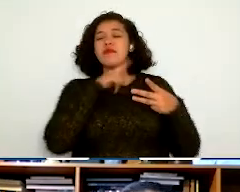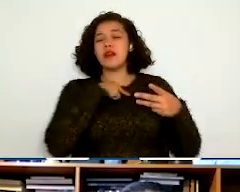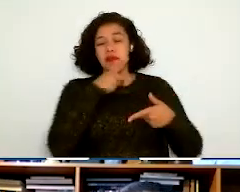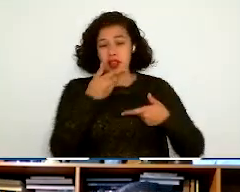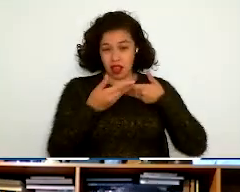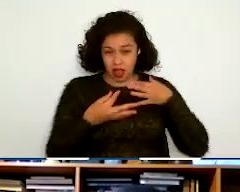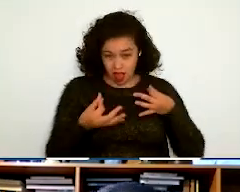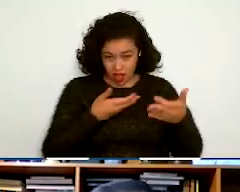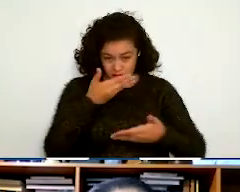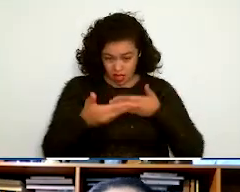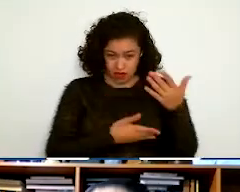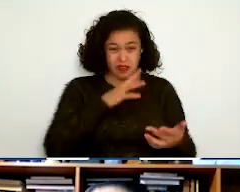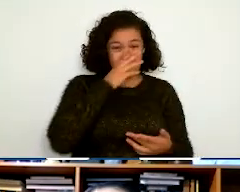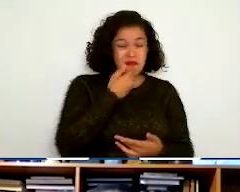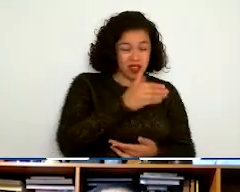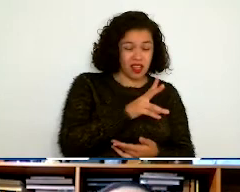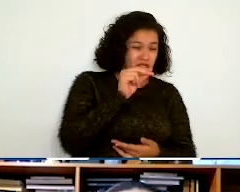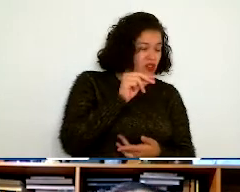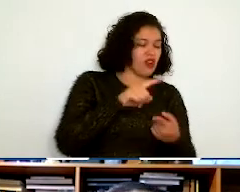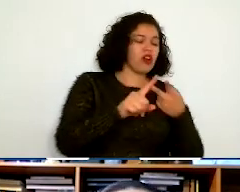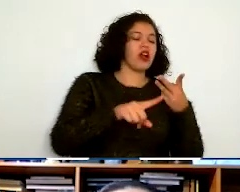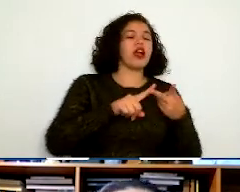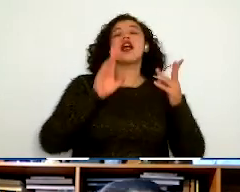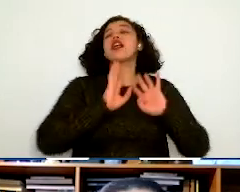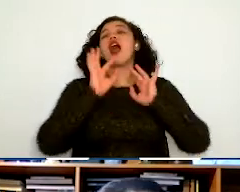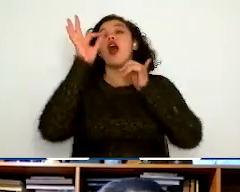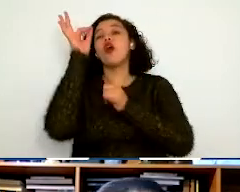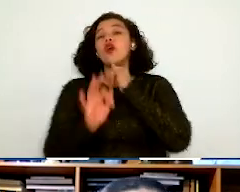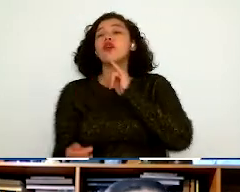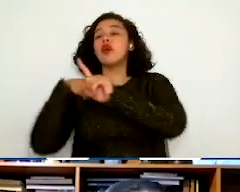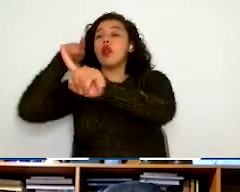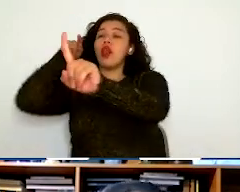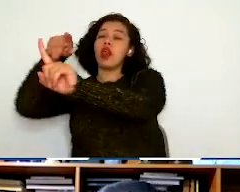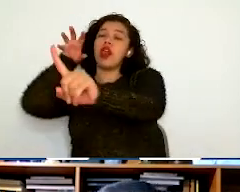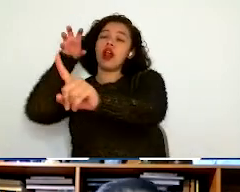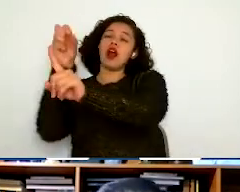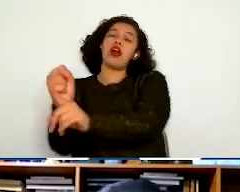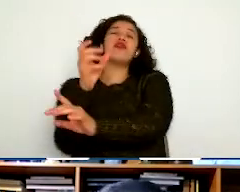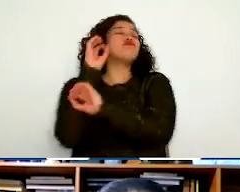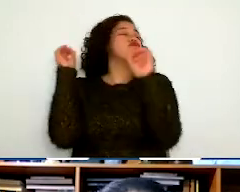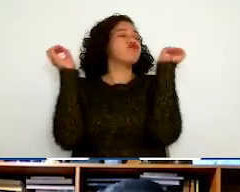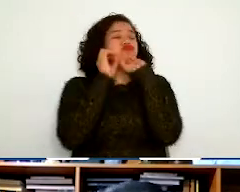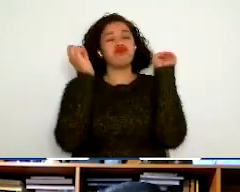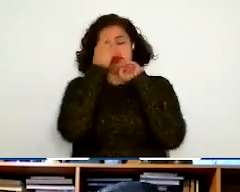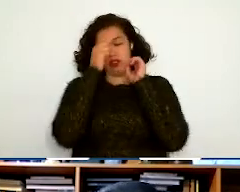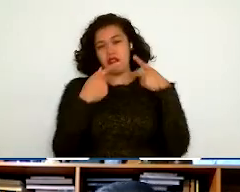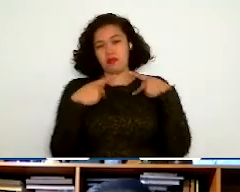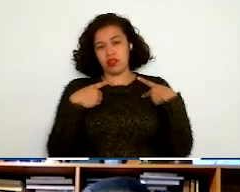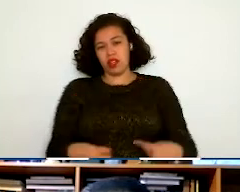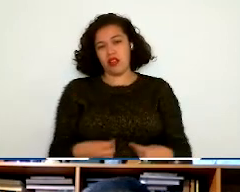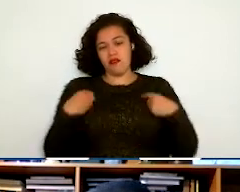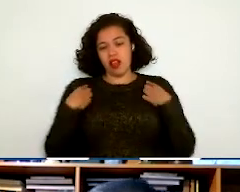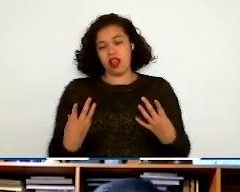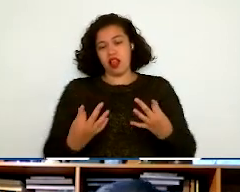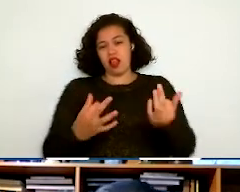por último, no voy a lograr ese gran resultado que es mejorar la calidad de vida de las personas.